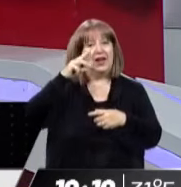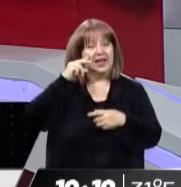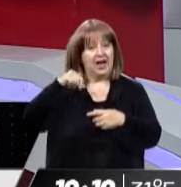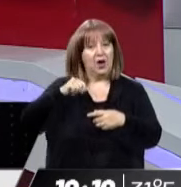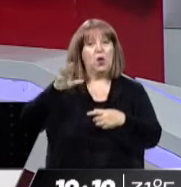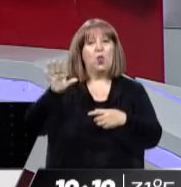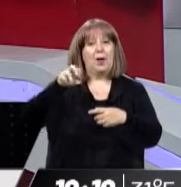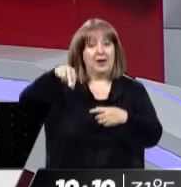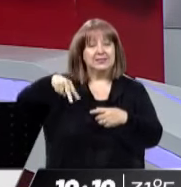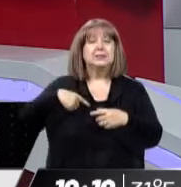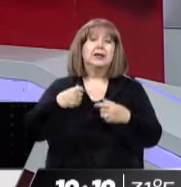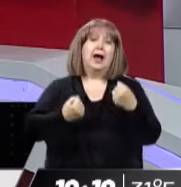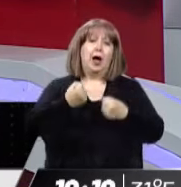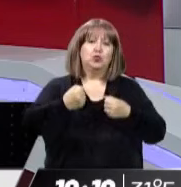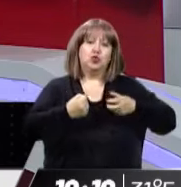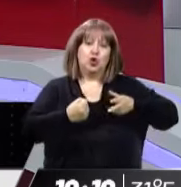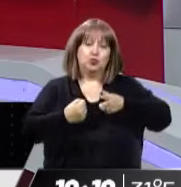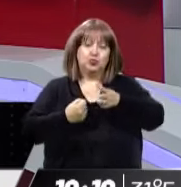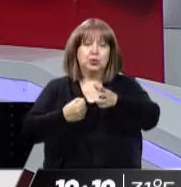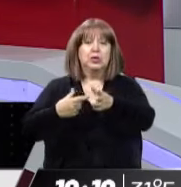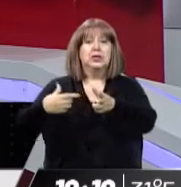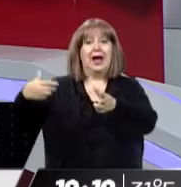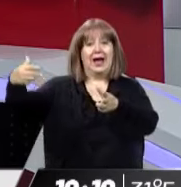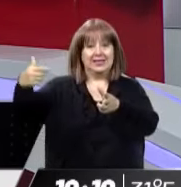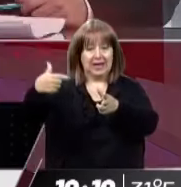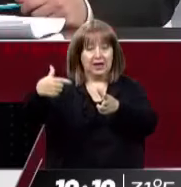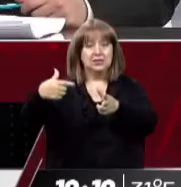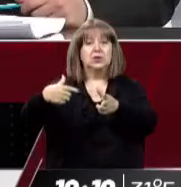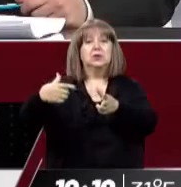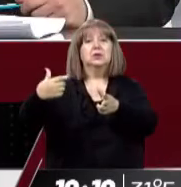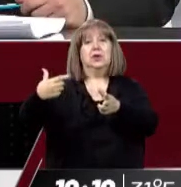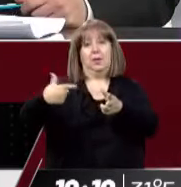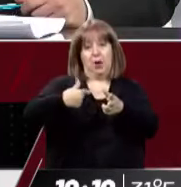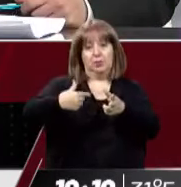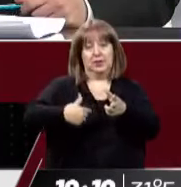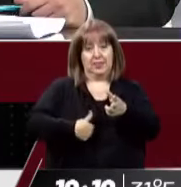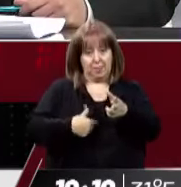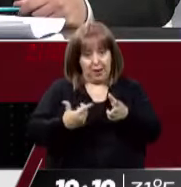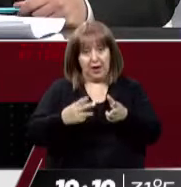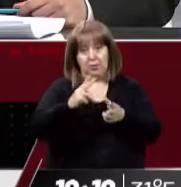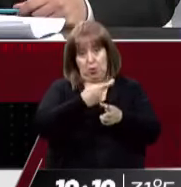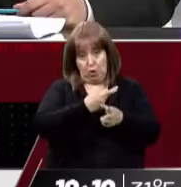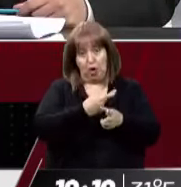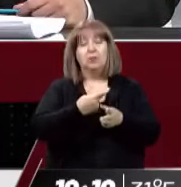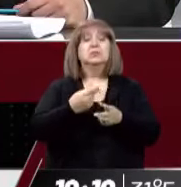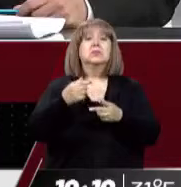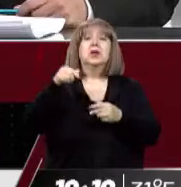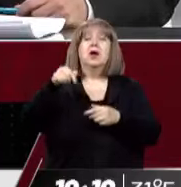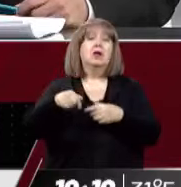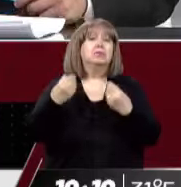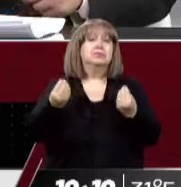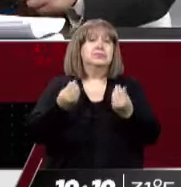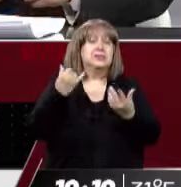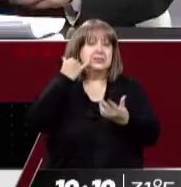fue interceptado en un intento de robo, terminan con su vida. Sofía, ¿hay novedades? Efectivamente, porque se llevó adelante una